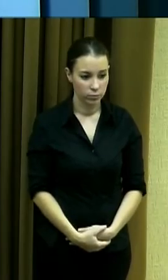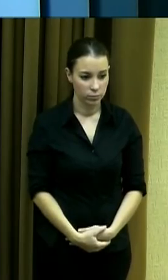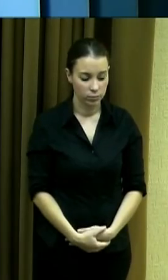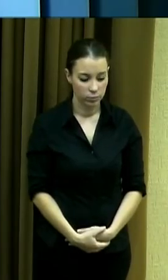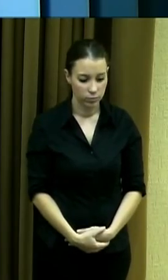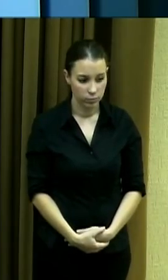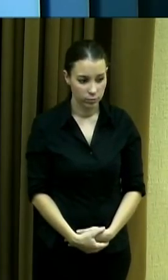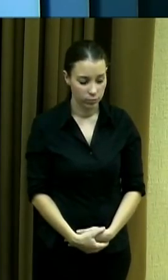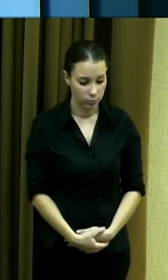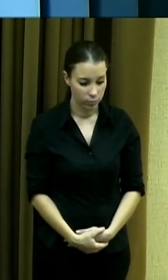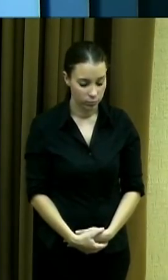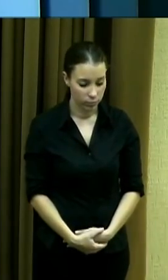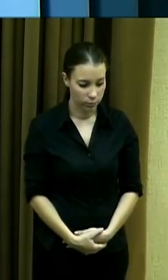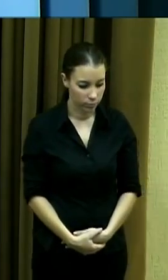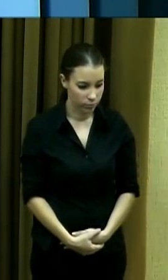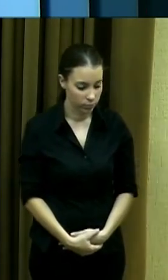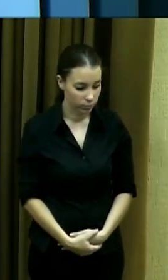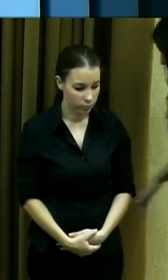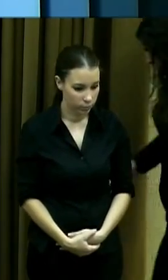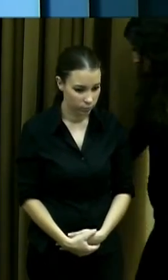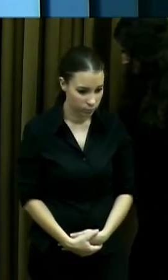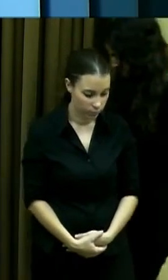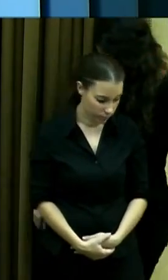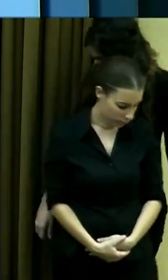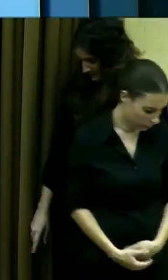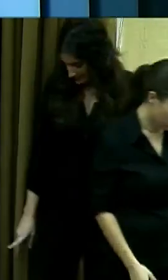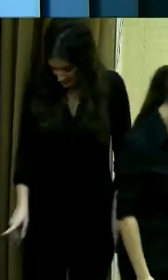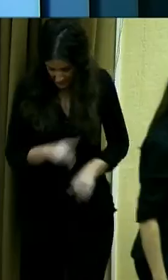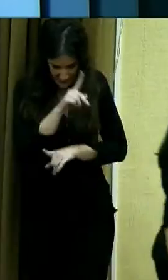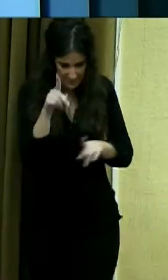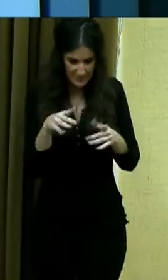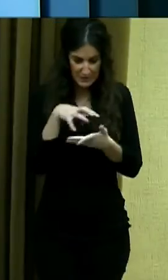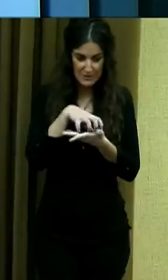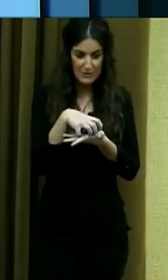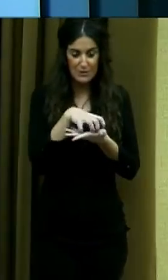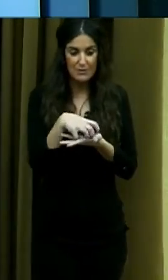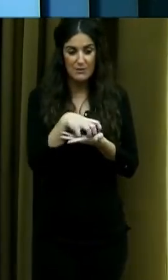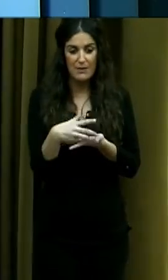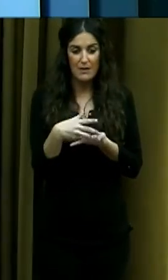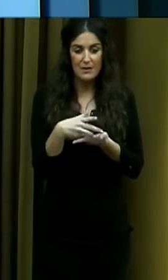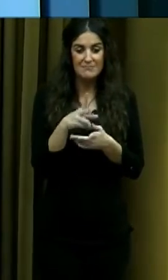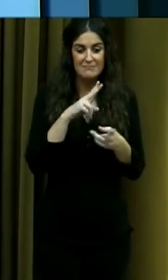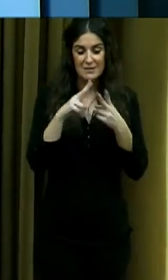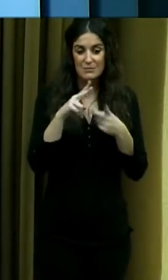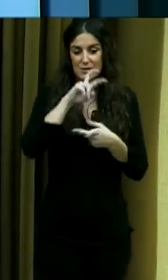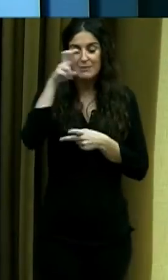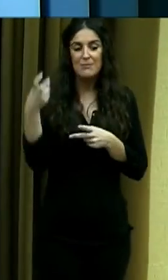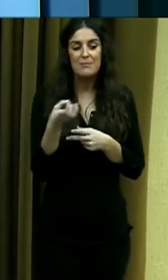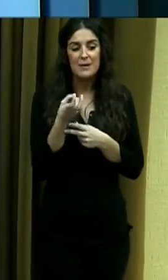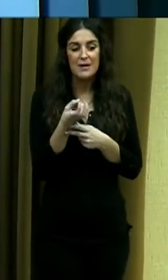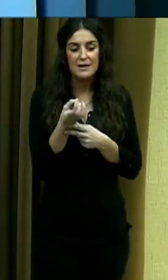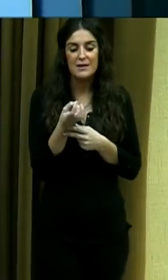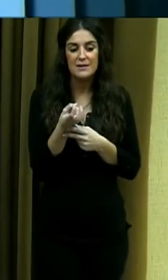¿Sí? Bueno, vamos a ver. Es una pregunta ambigua y larga. Tiene varias contestaciones. Vamos a ver.